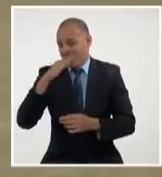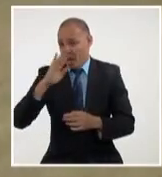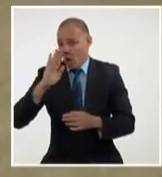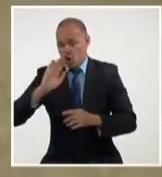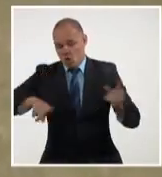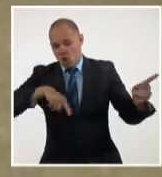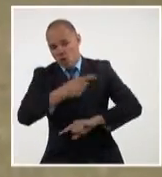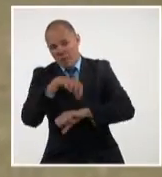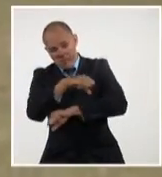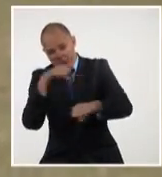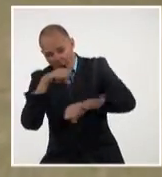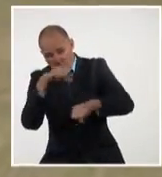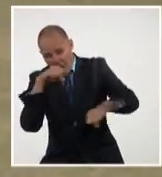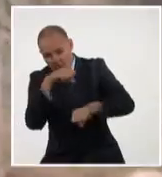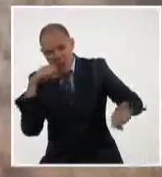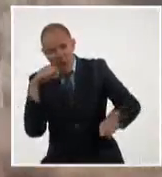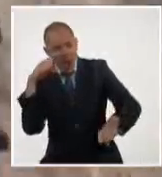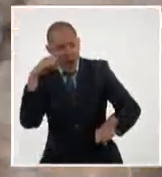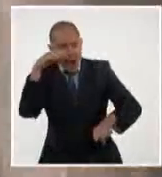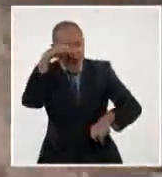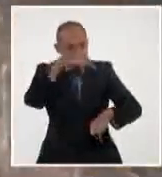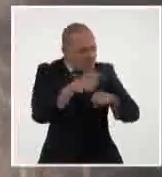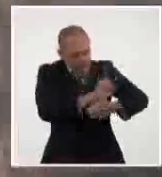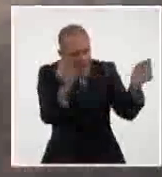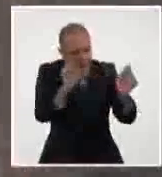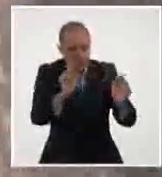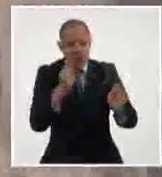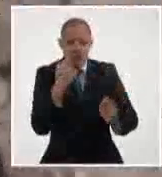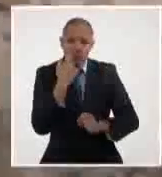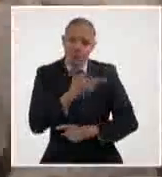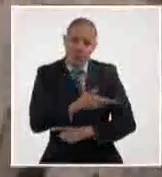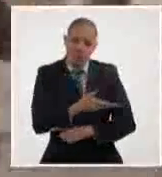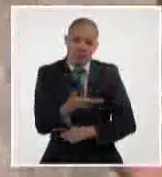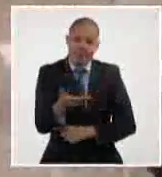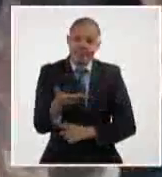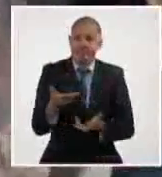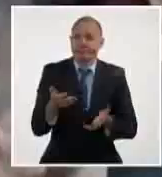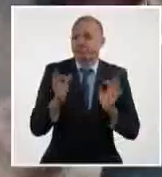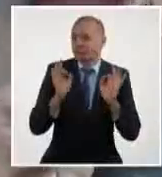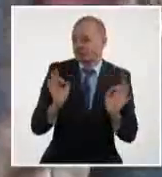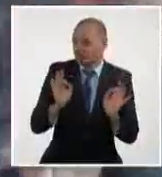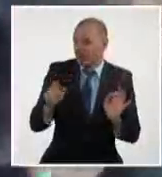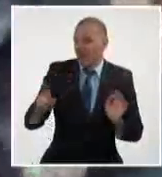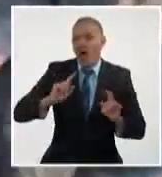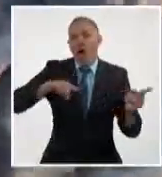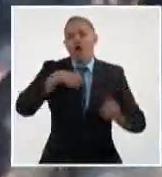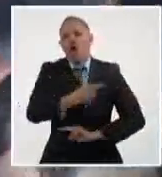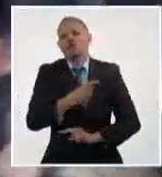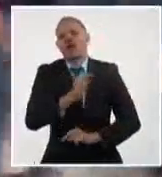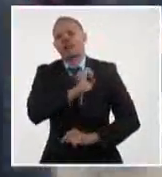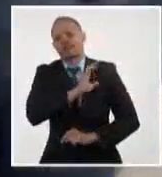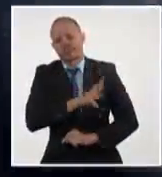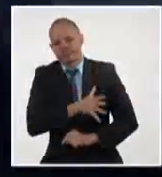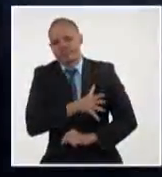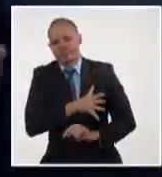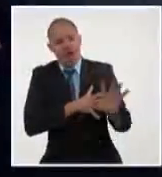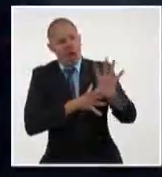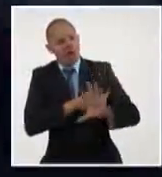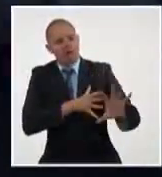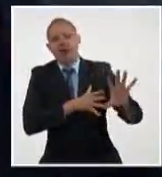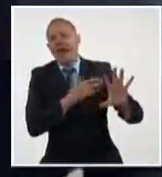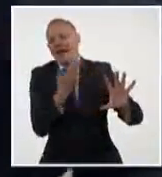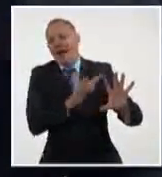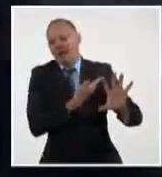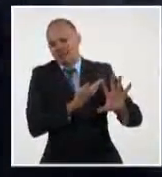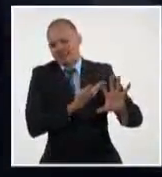es la agresión del Estado sionista a Palestina, en este caso a Gaza. El pueblo palestino